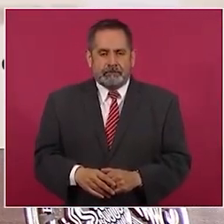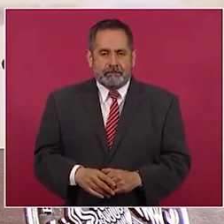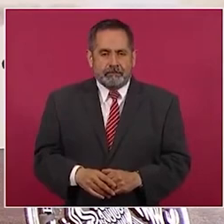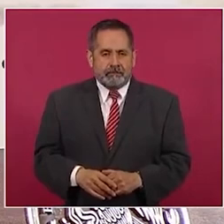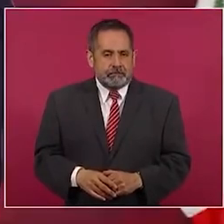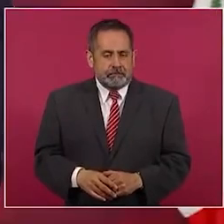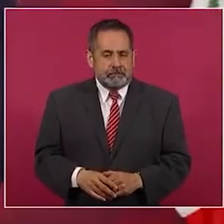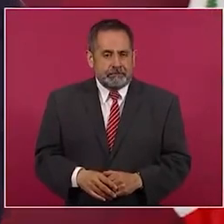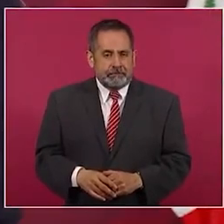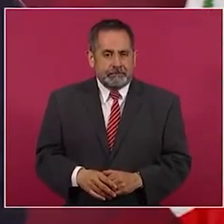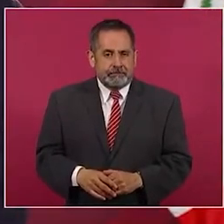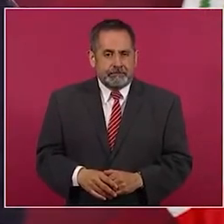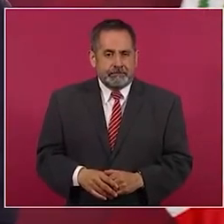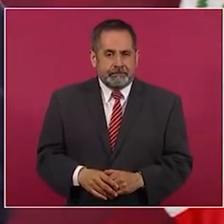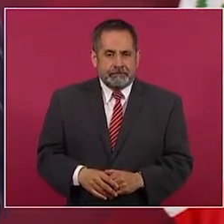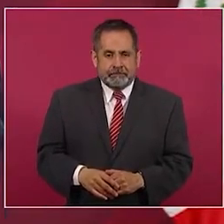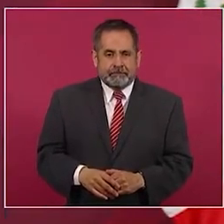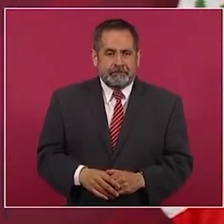que